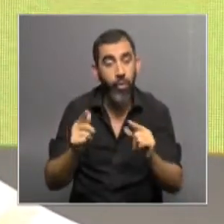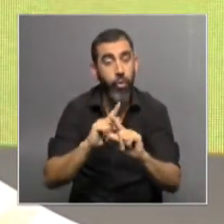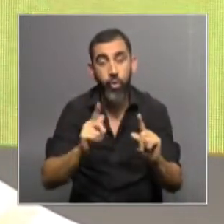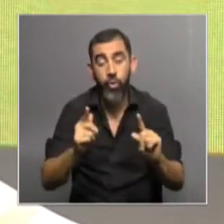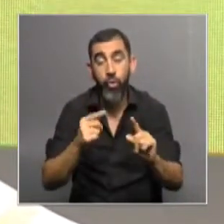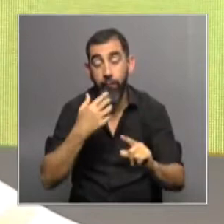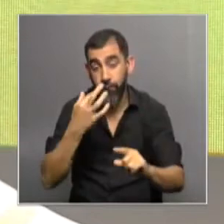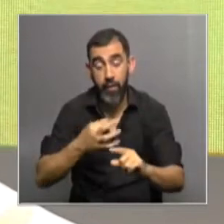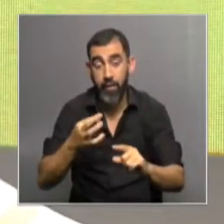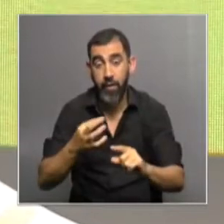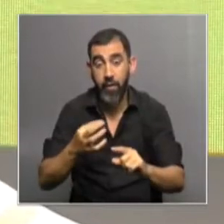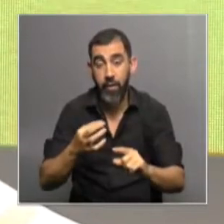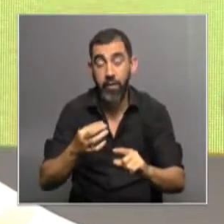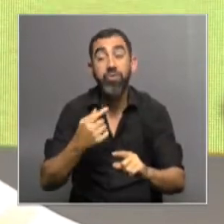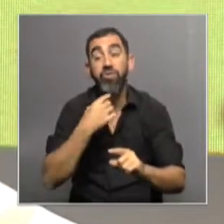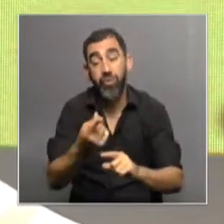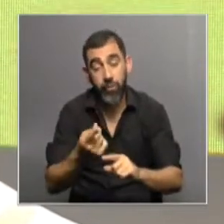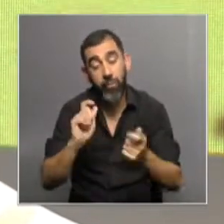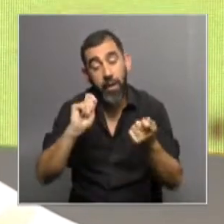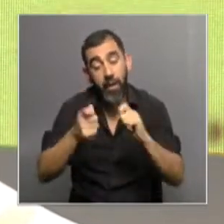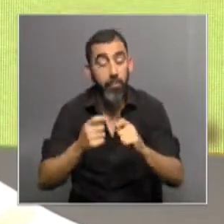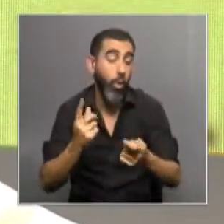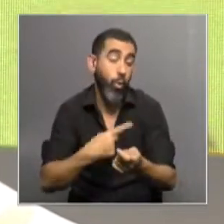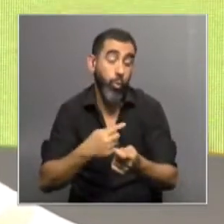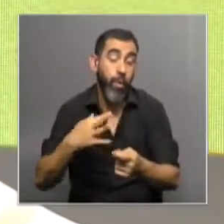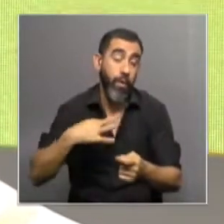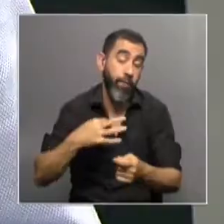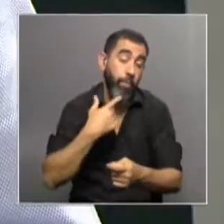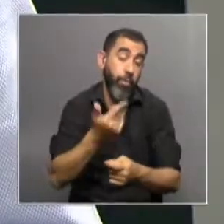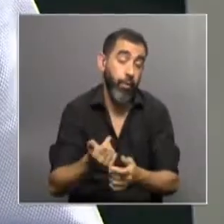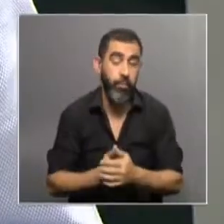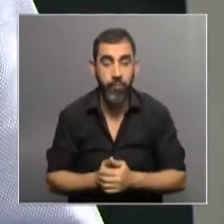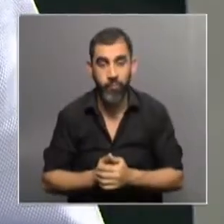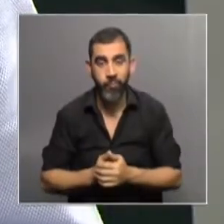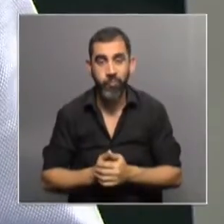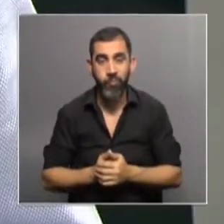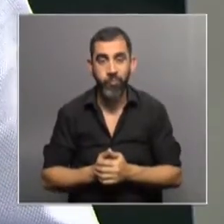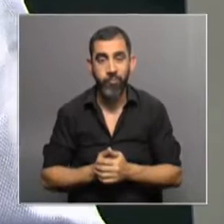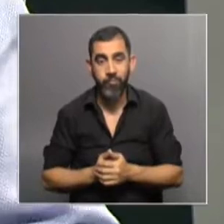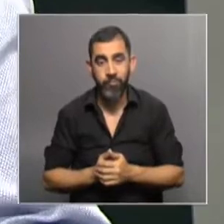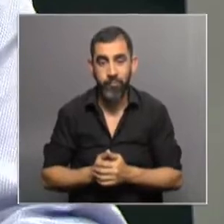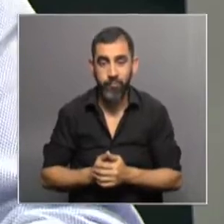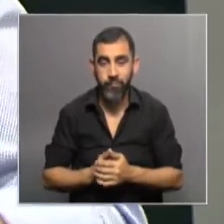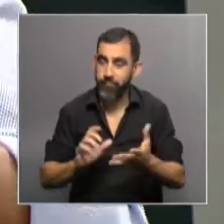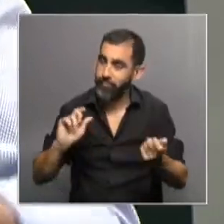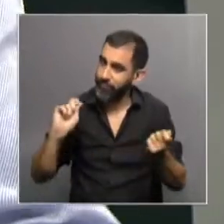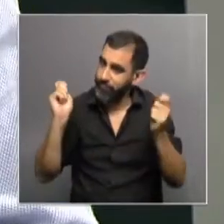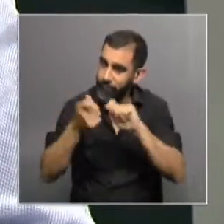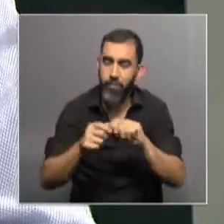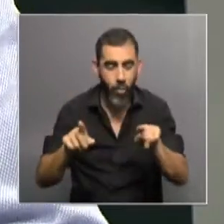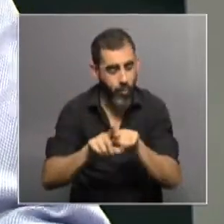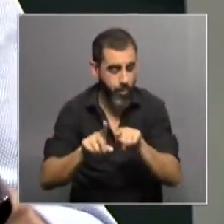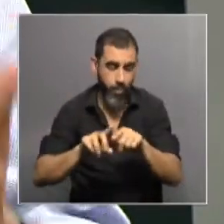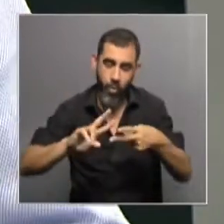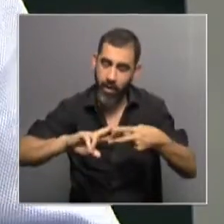sentencia sino que es un dato útil para poder cambiar hábitos por ejemplo vamos a dar vuelta el eje seguimos hablando de